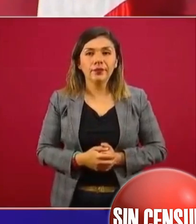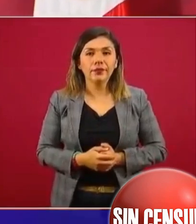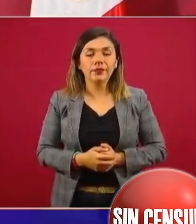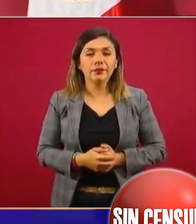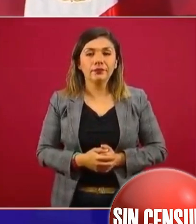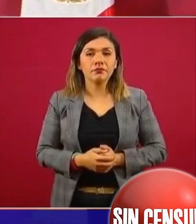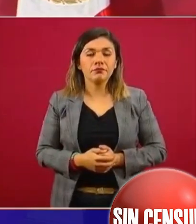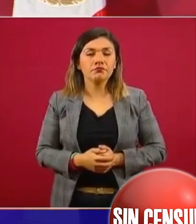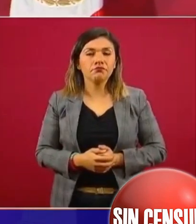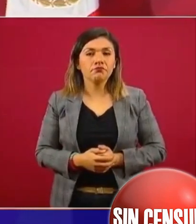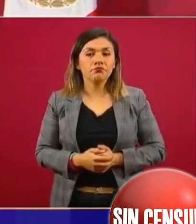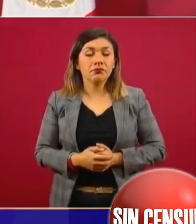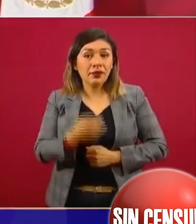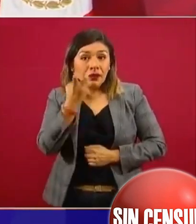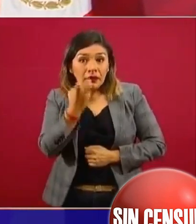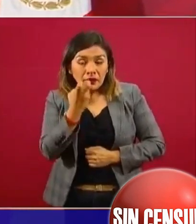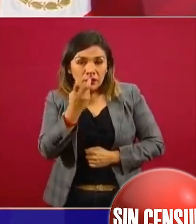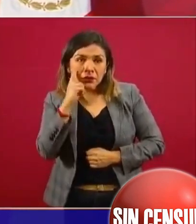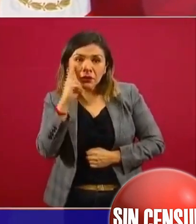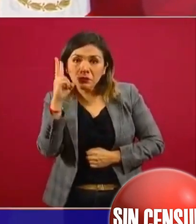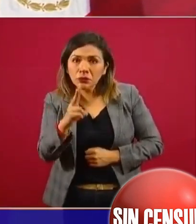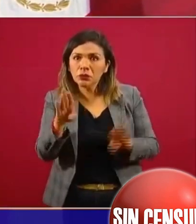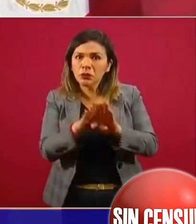Entonces, esa desigualdad